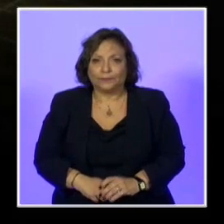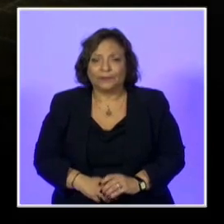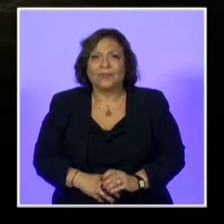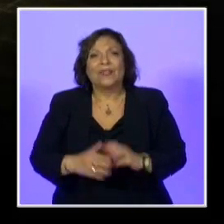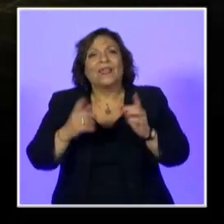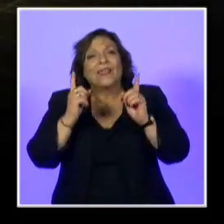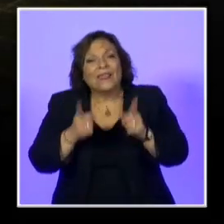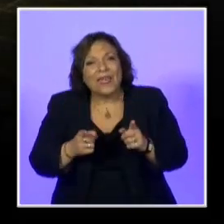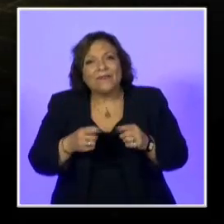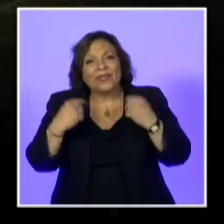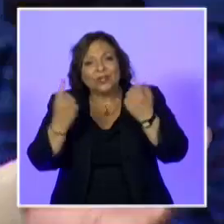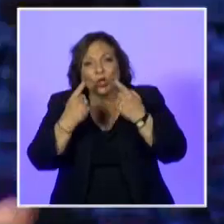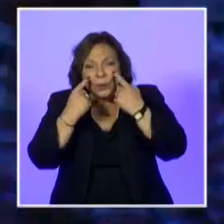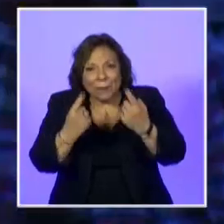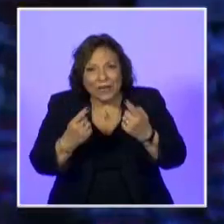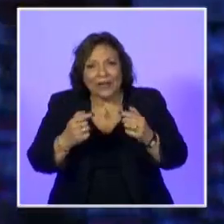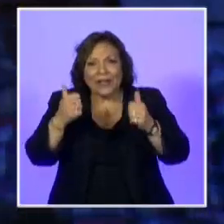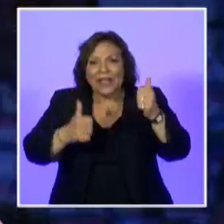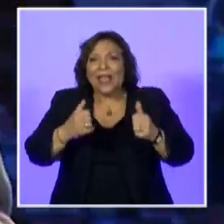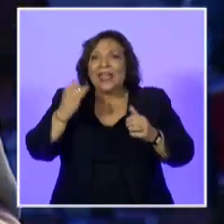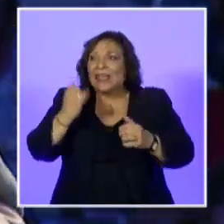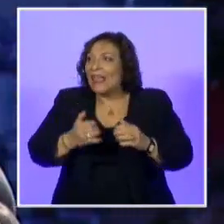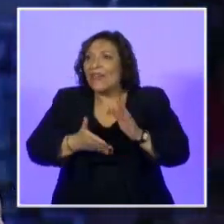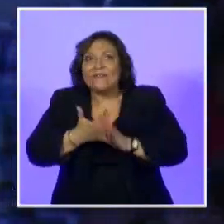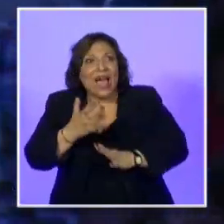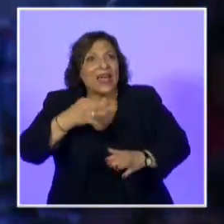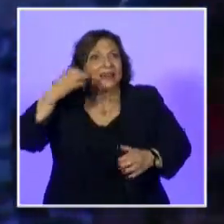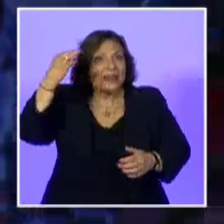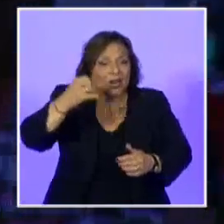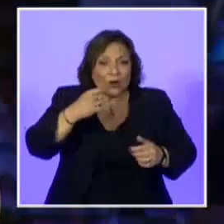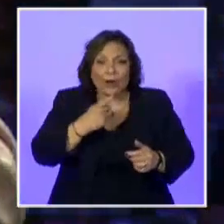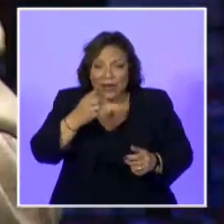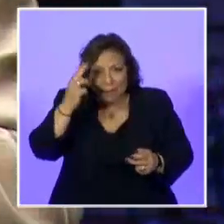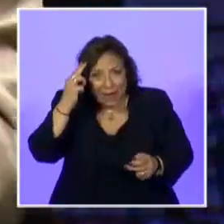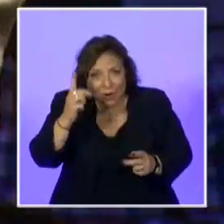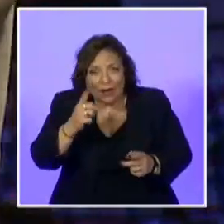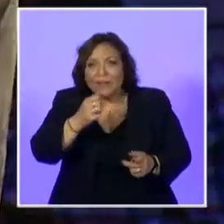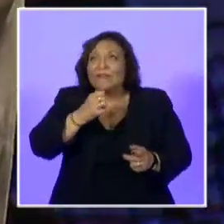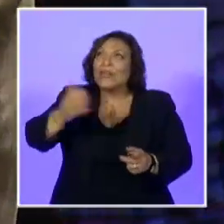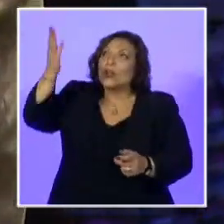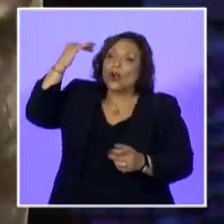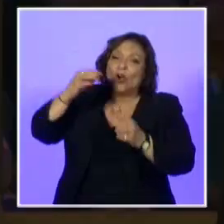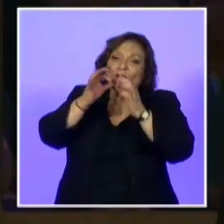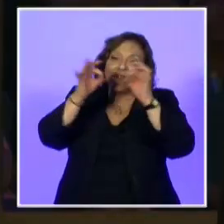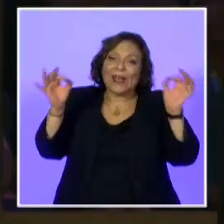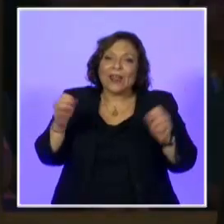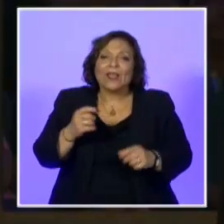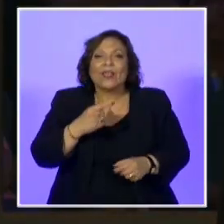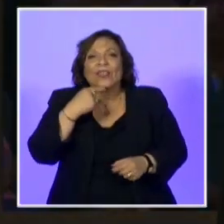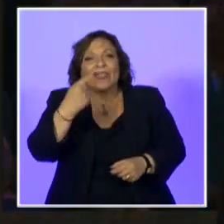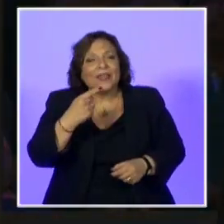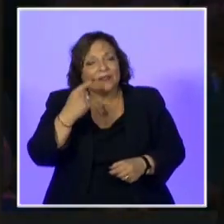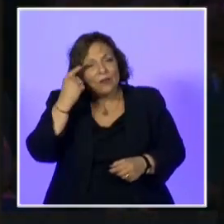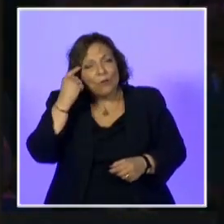Que tengan presentes quienes así actúan. Y recordando al viejo refranero popular que es tan